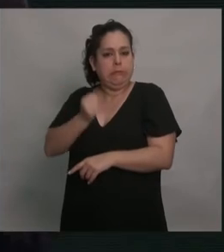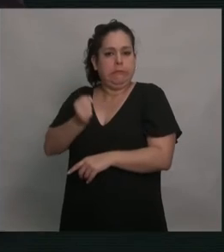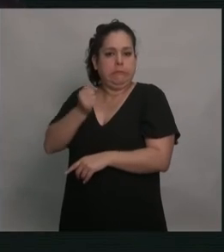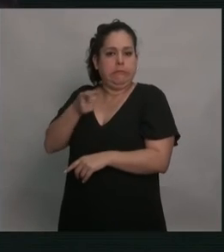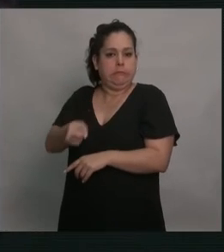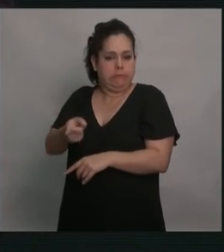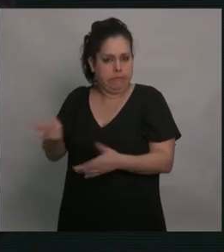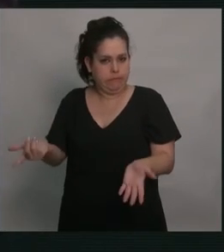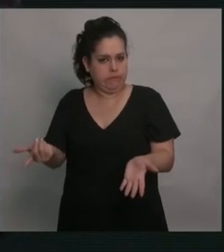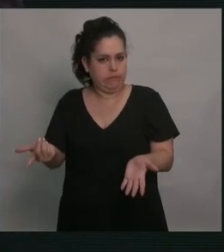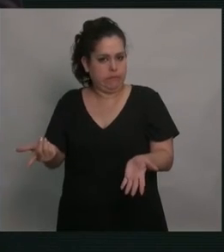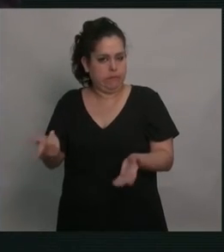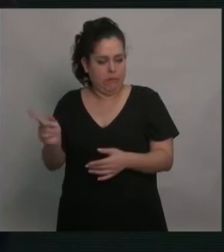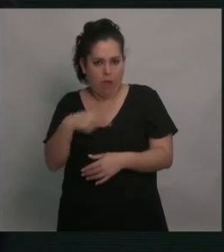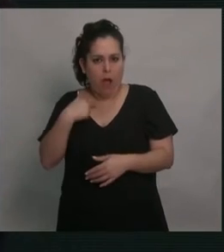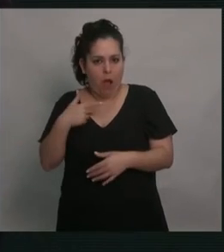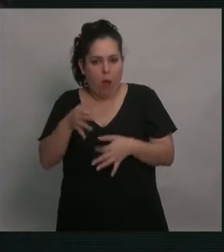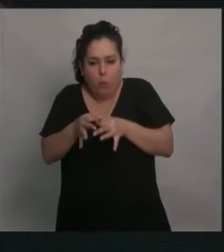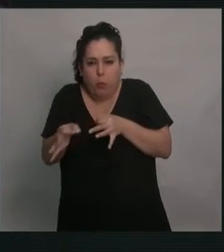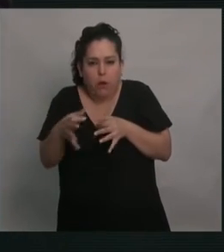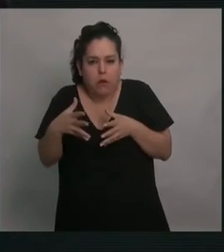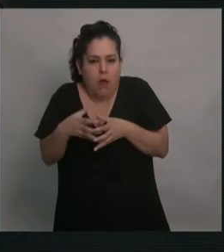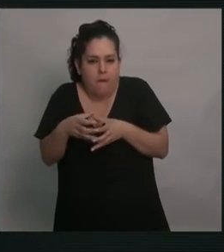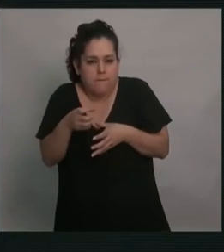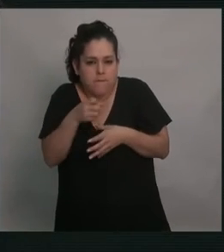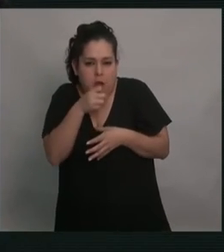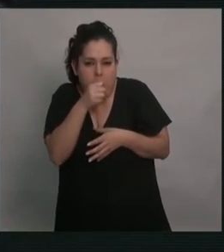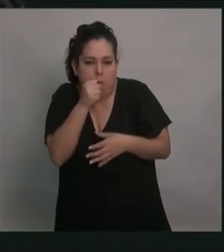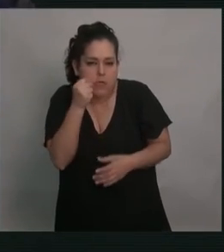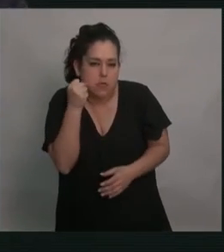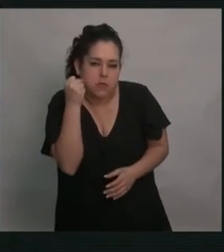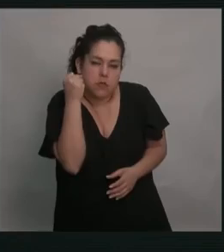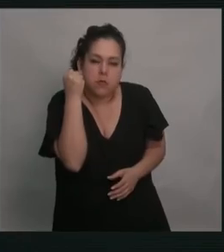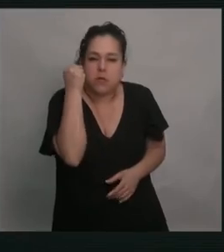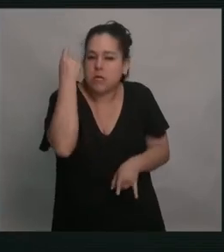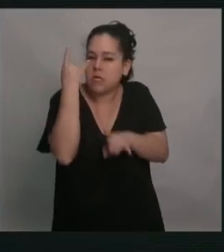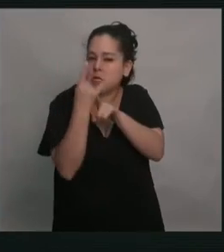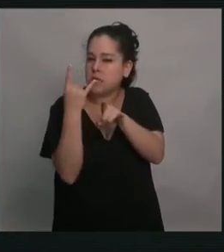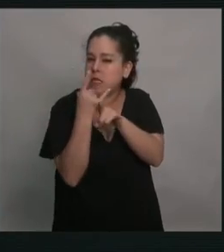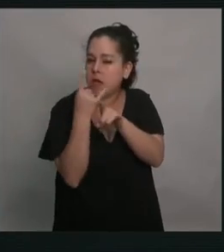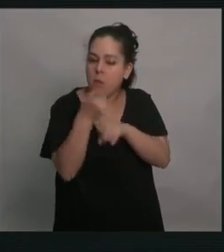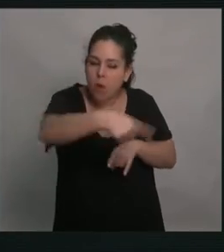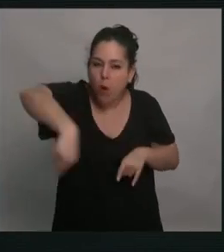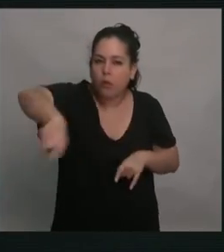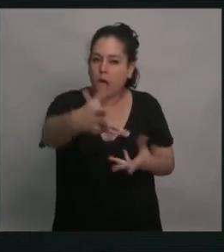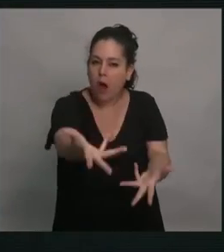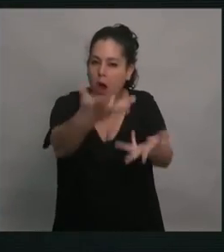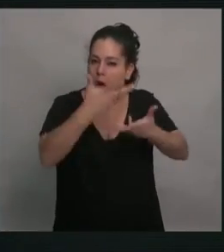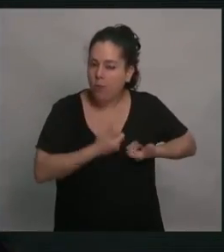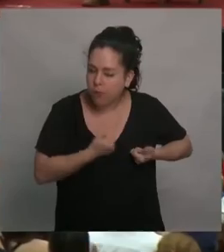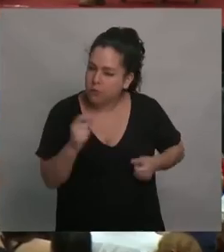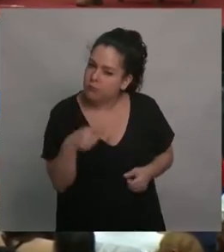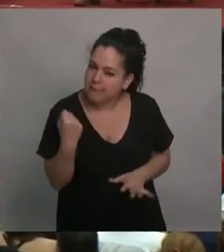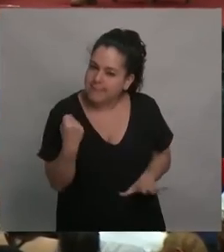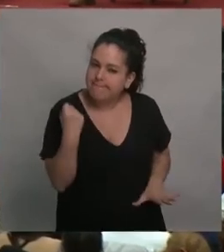y un pueblo como el nuestro ha resistido 60 años y seguirá resistiendo siempre con el apoyo de todos ustedes. Muchísimas gracias.